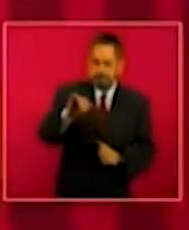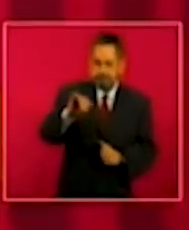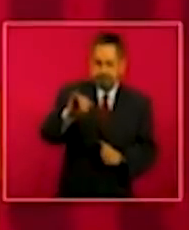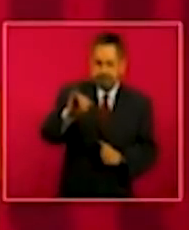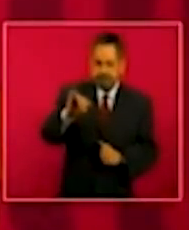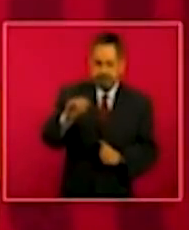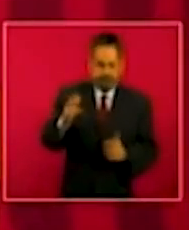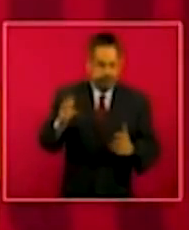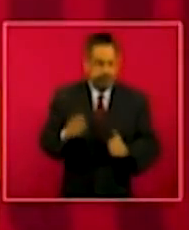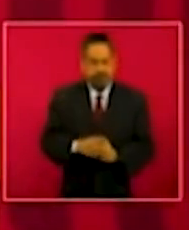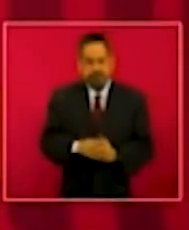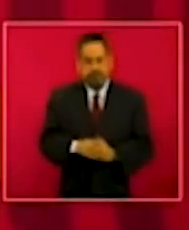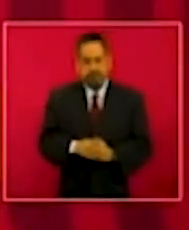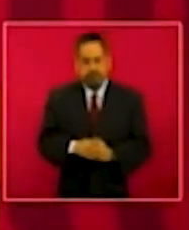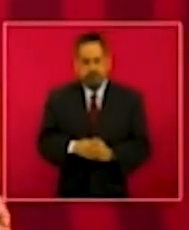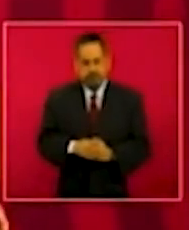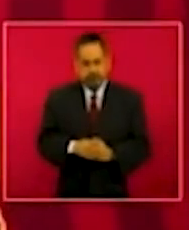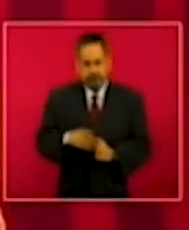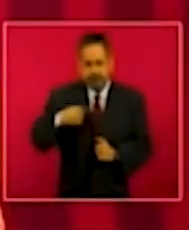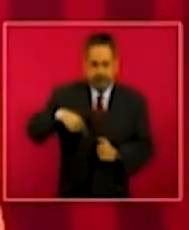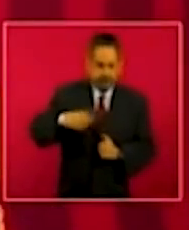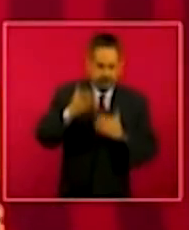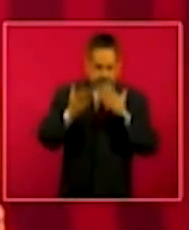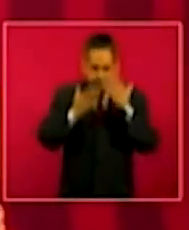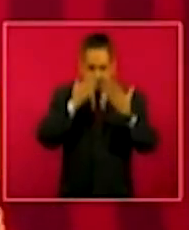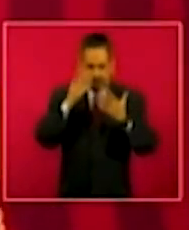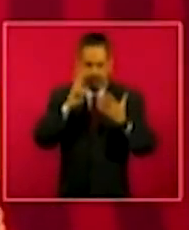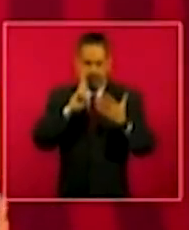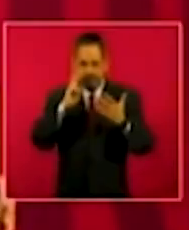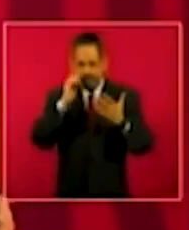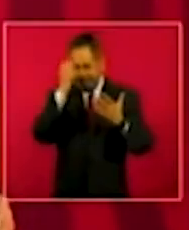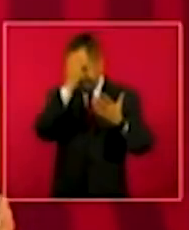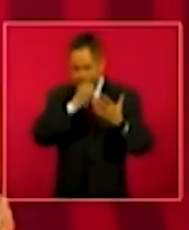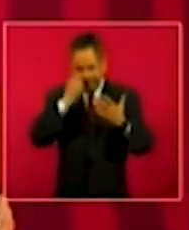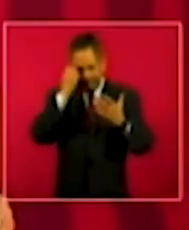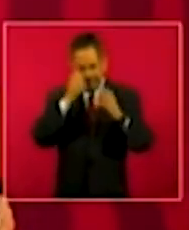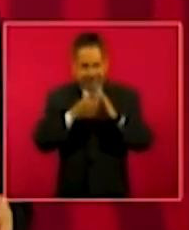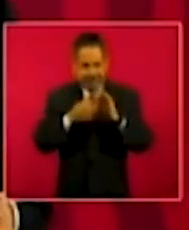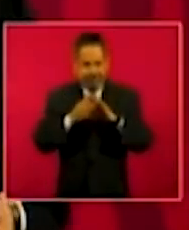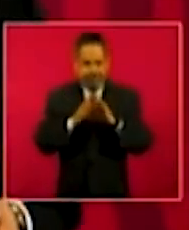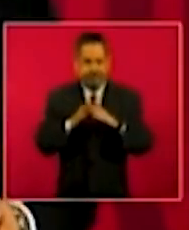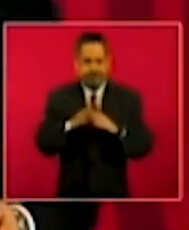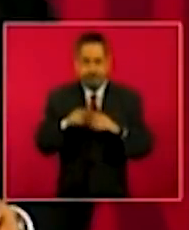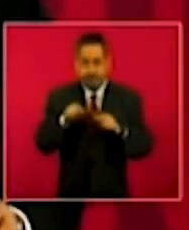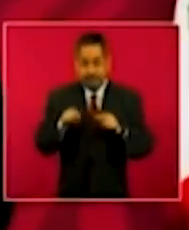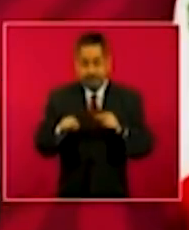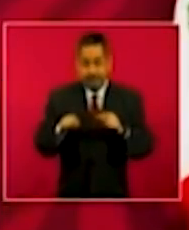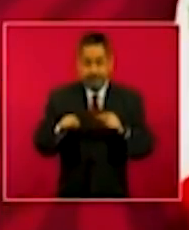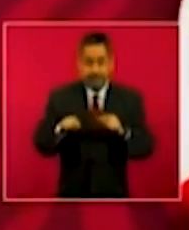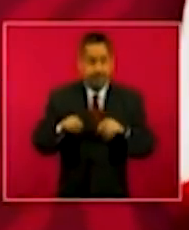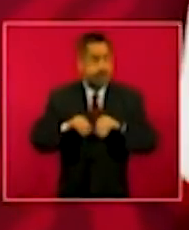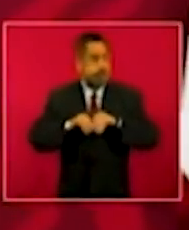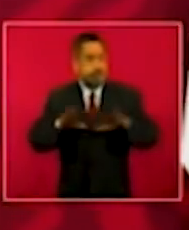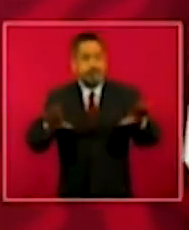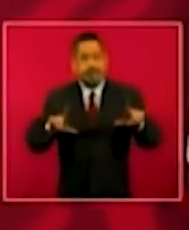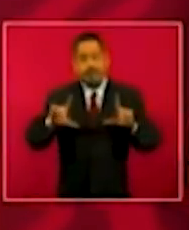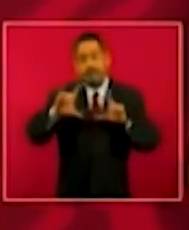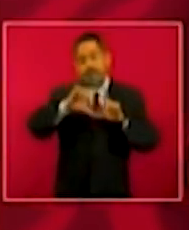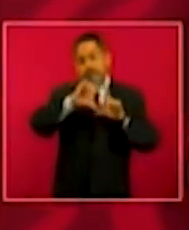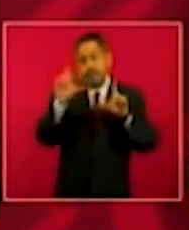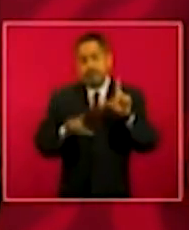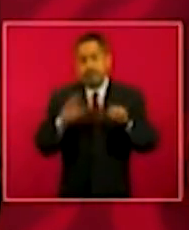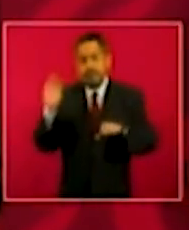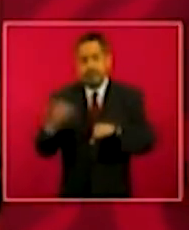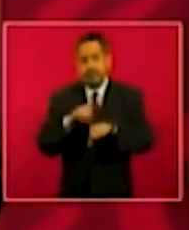la totalidad. El estadio, la cancha, el balón, pero sobre todo los árbitros, hasta los del